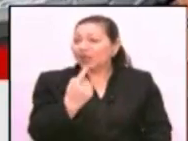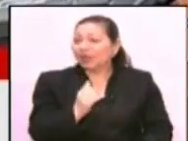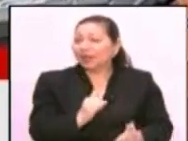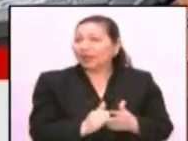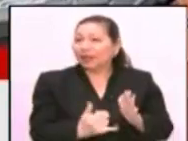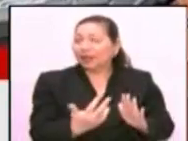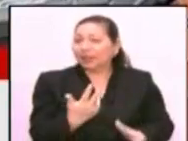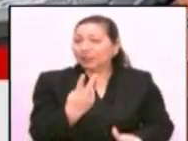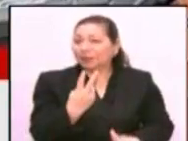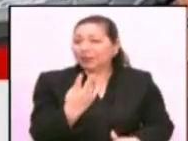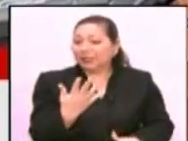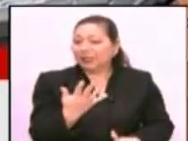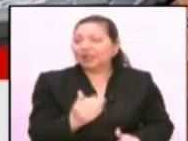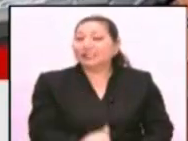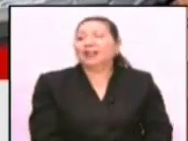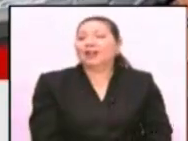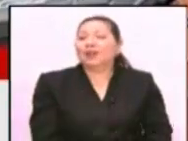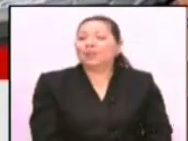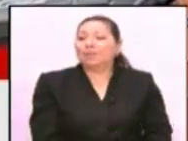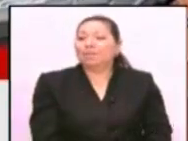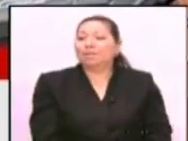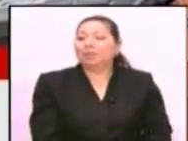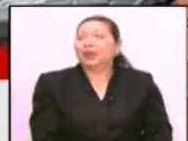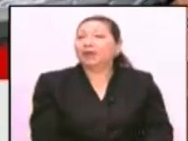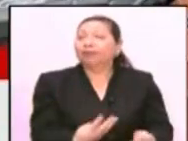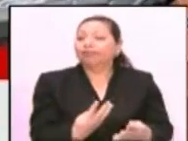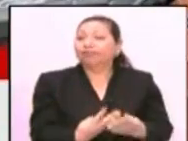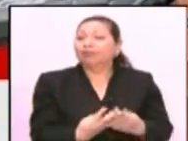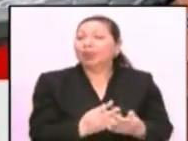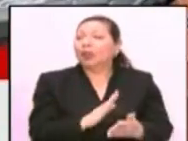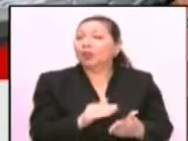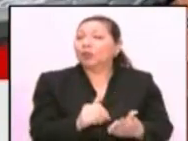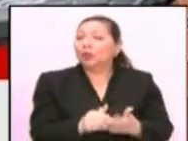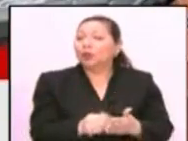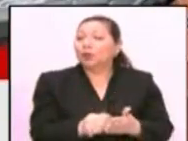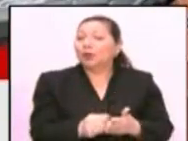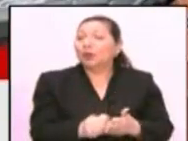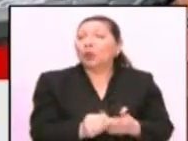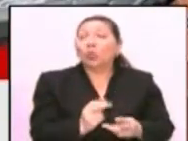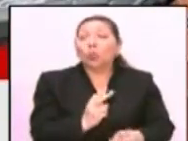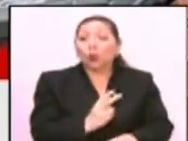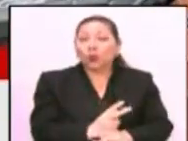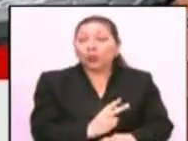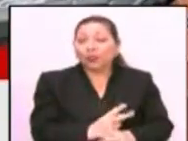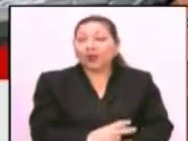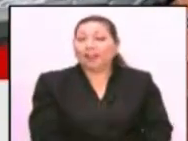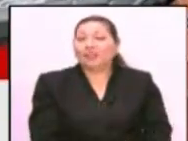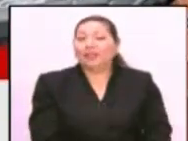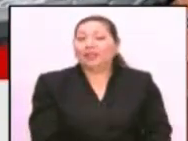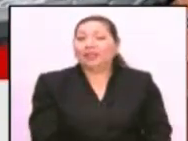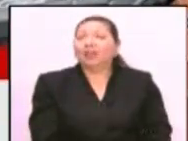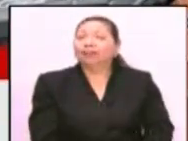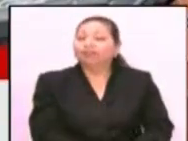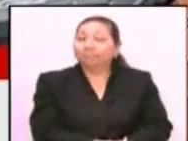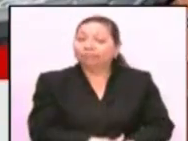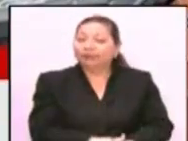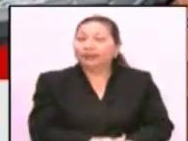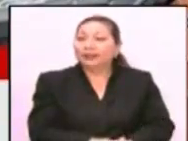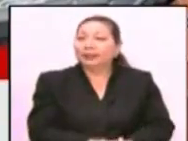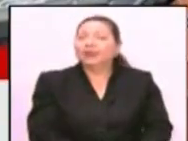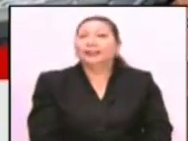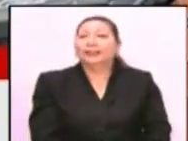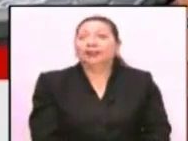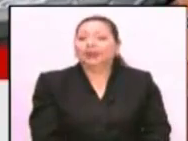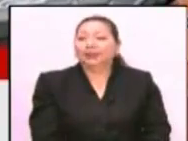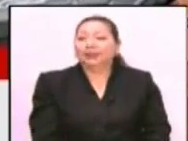el 1325, declara en emergencia el sistema penitenciario en todas las áreas, seguridad, tratamiento,